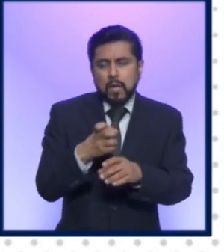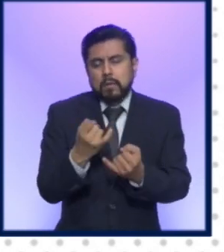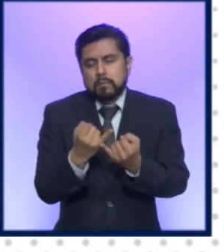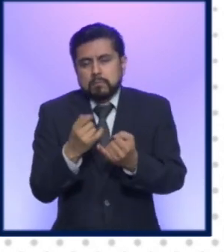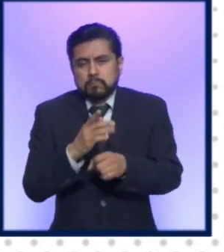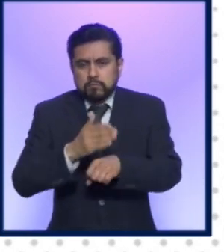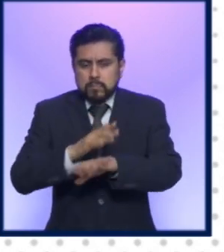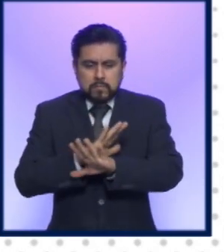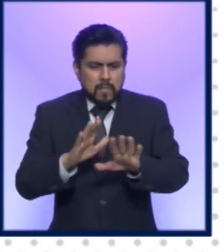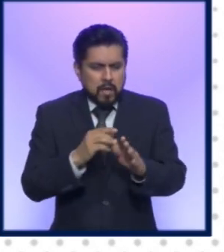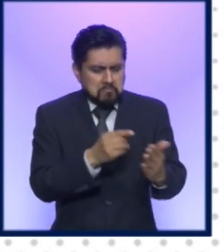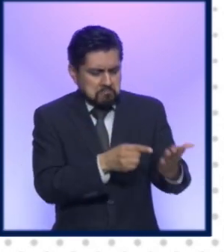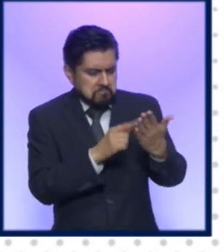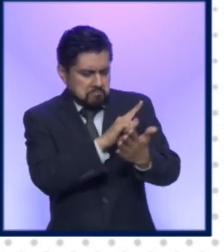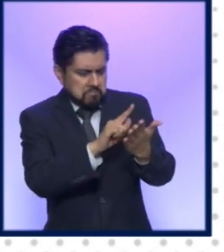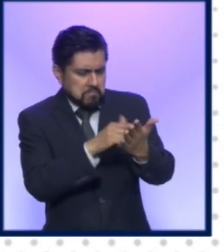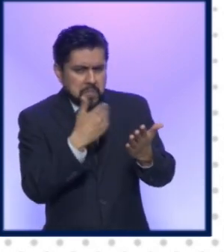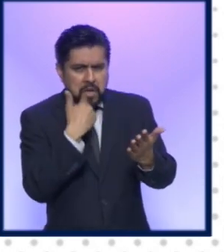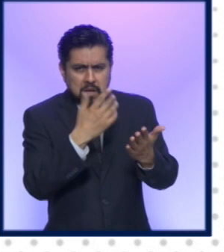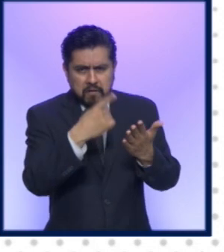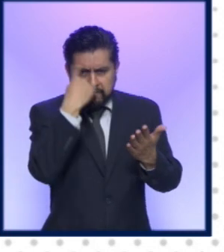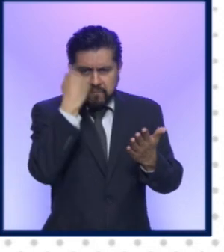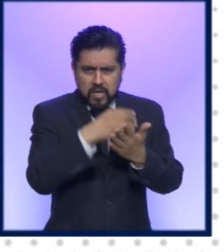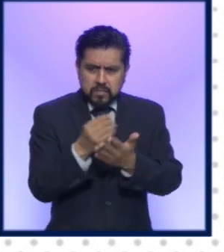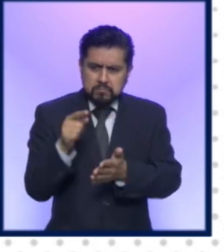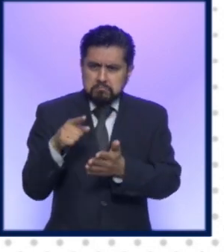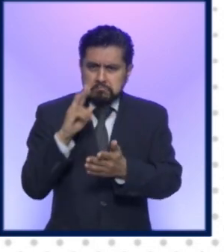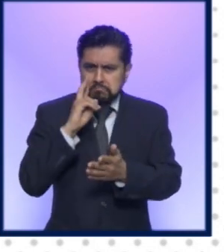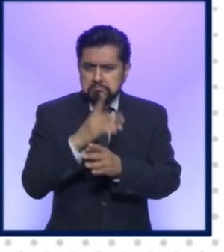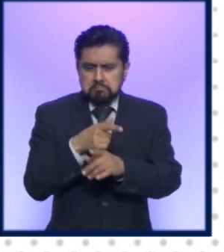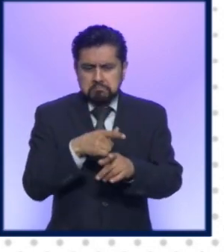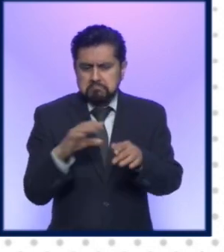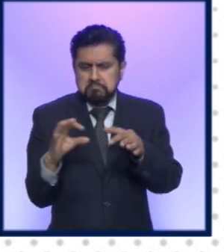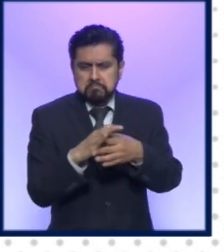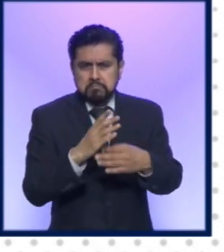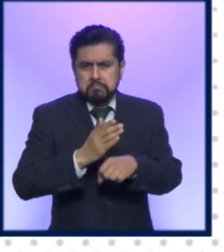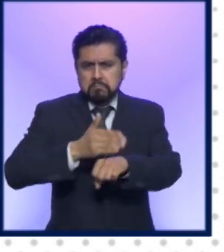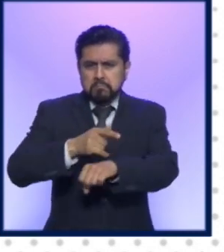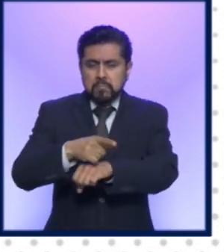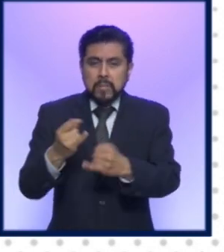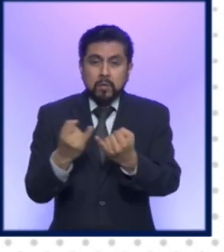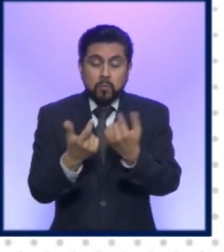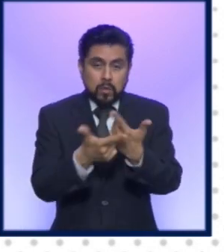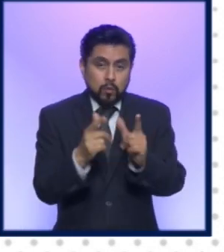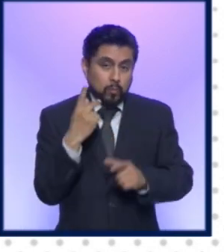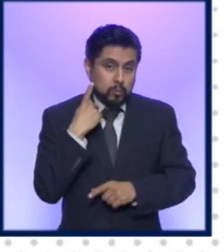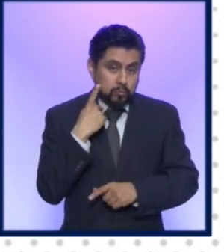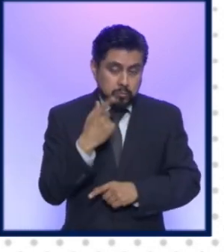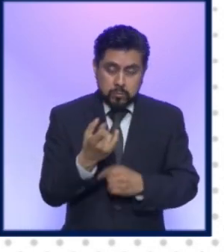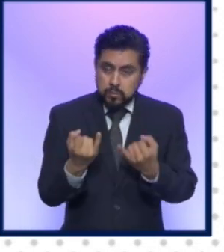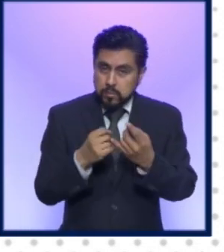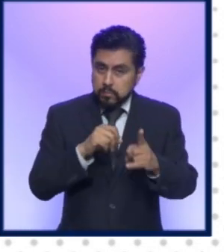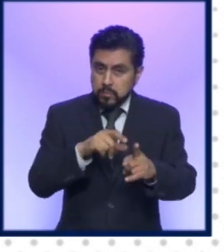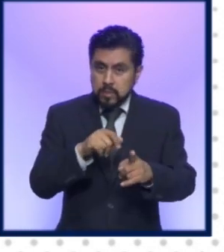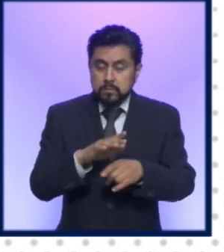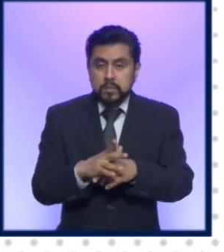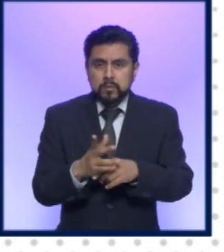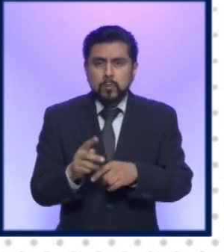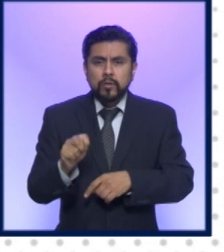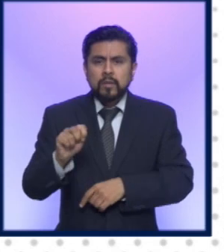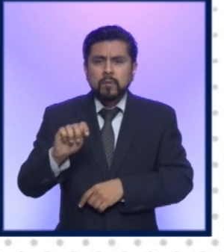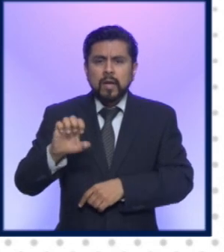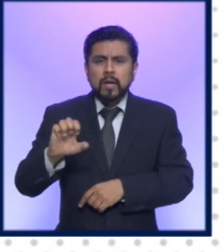pero también que sea aplicable para el caso de las precandidaturas de partidos políticos es decir eh el tribunal